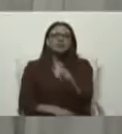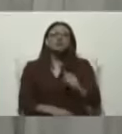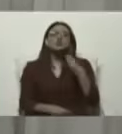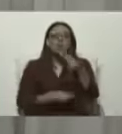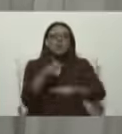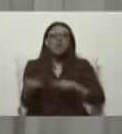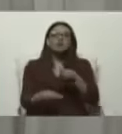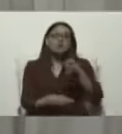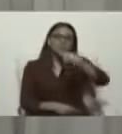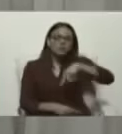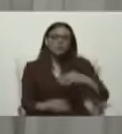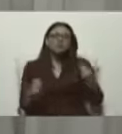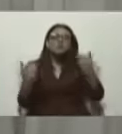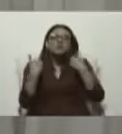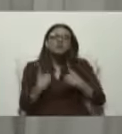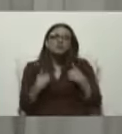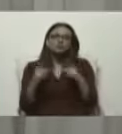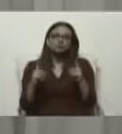a sufrir,